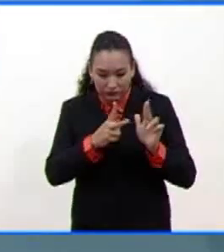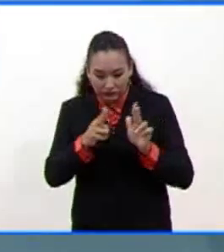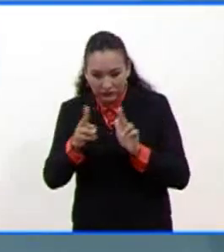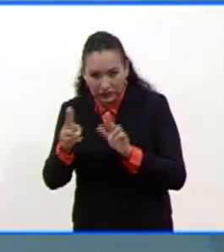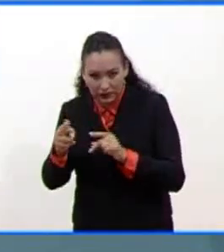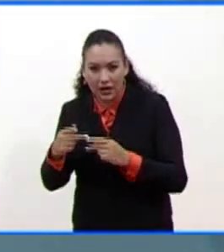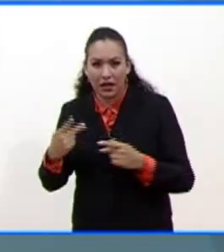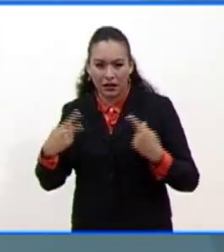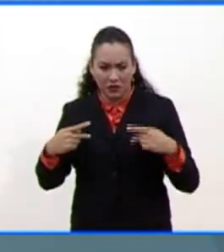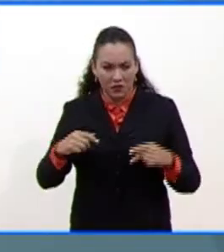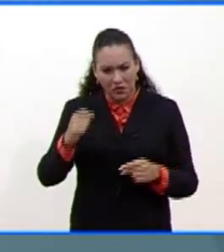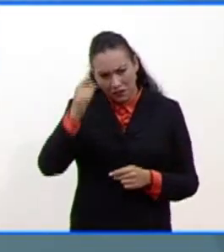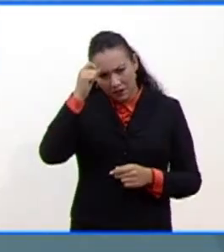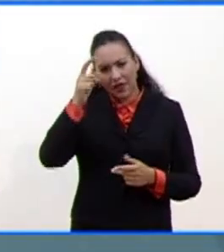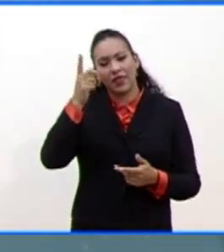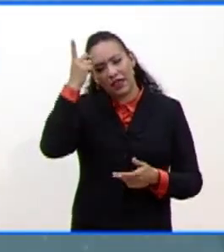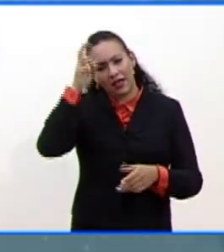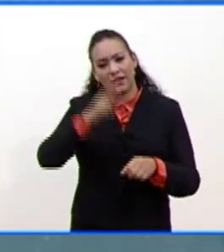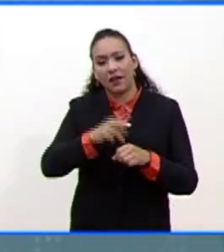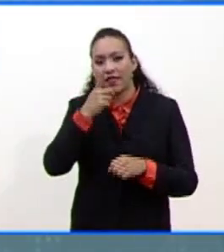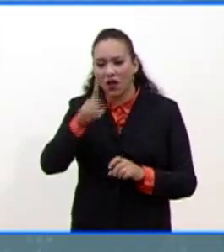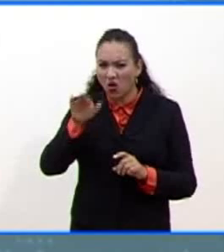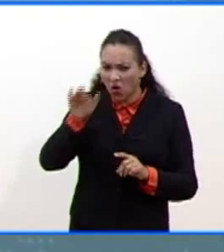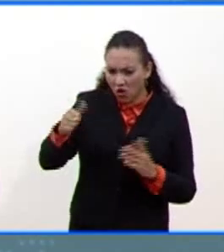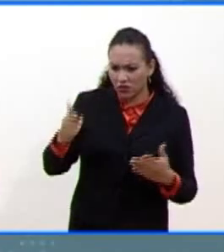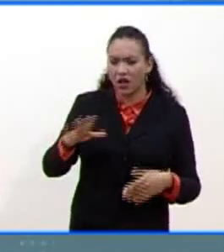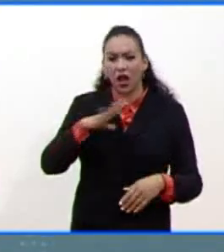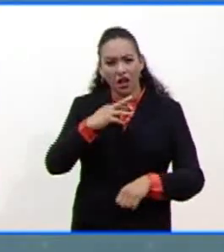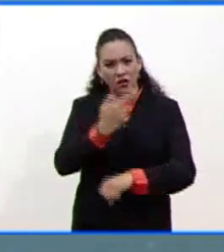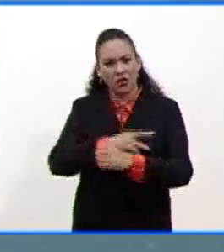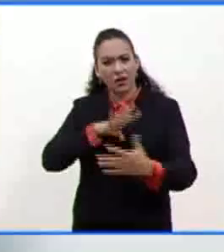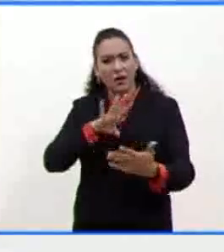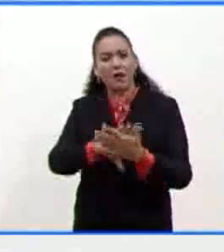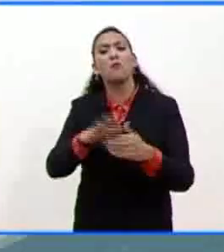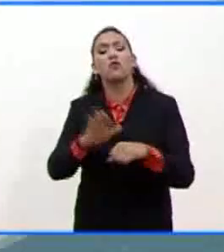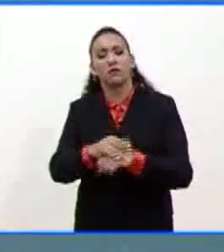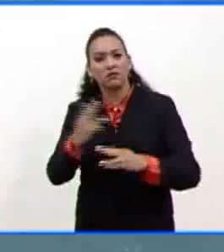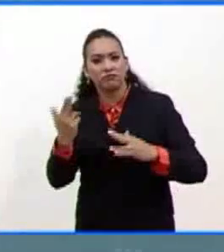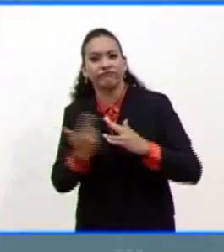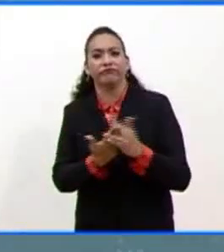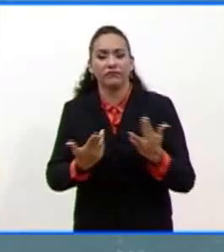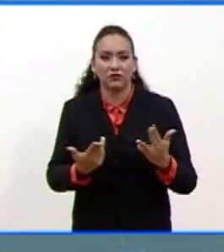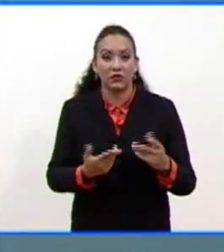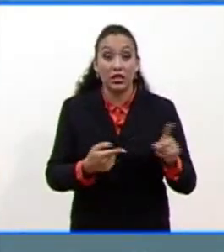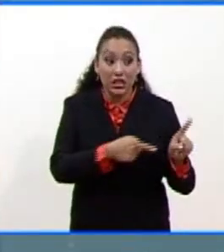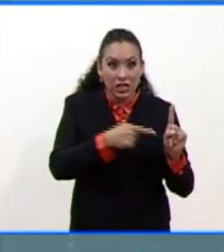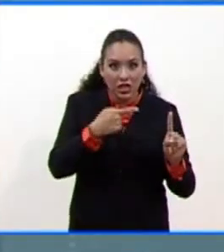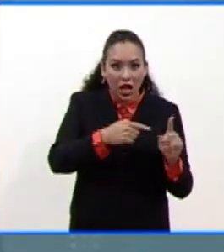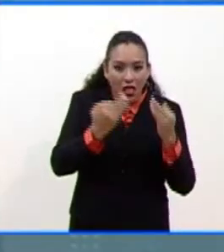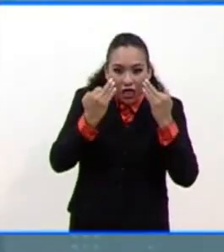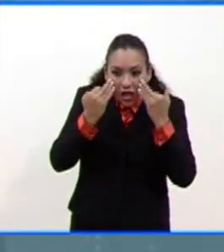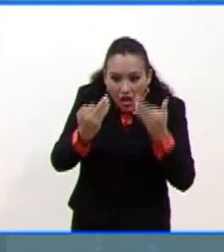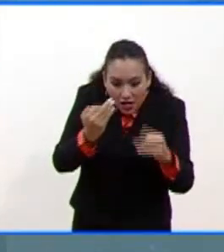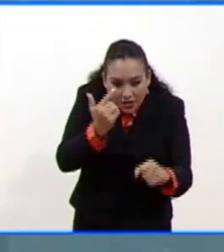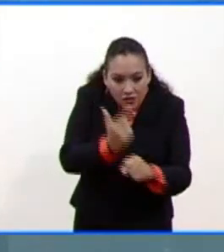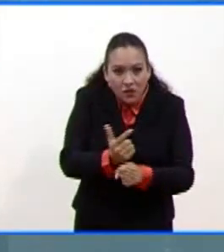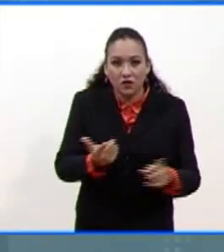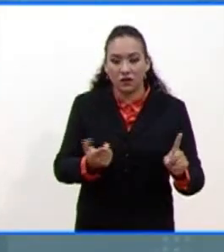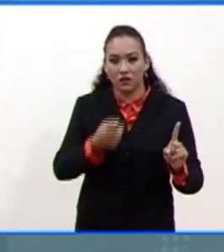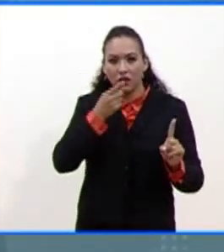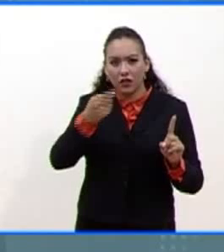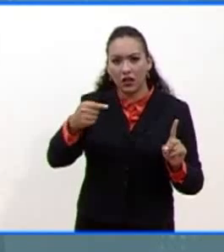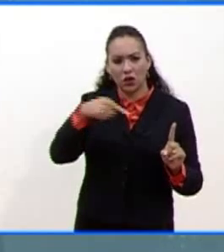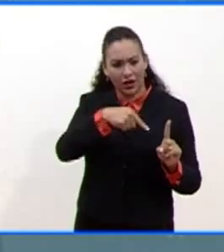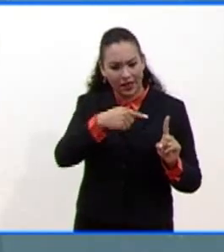expuso irregularidades en un proceso penal por homicidio, al considerar que al haber participado como testigo en el proceso, se había